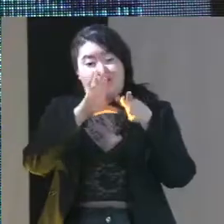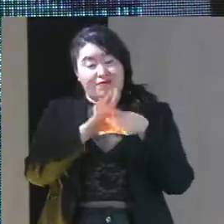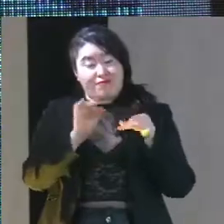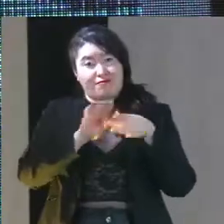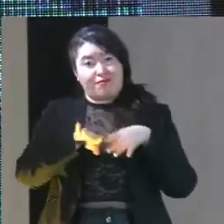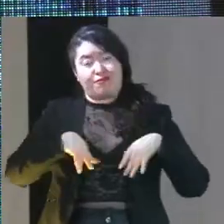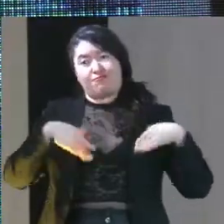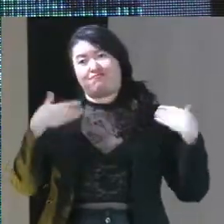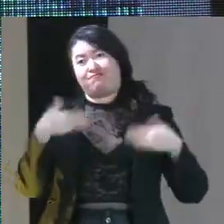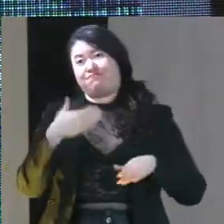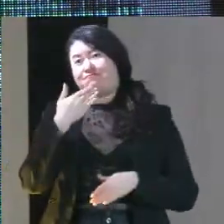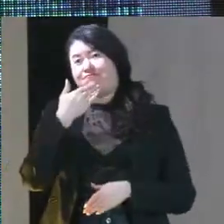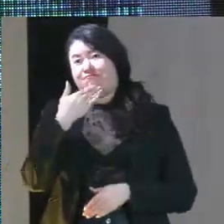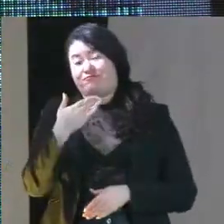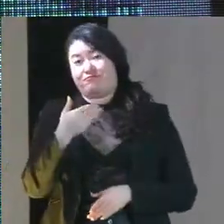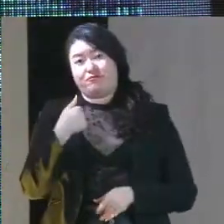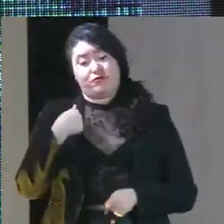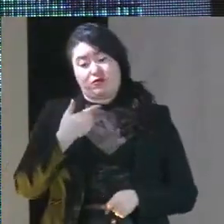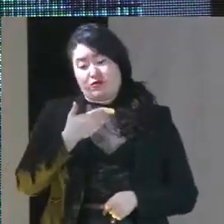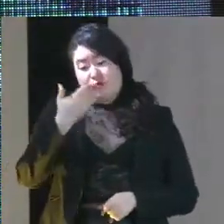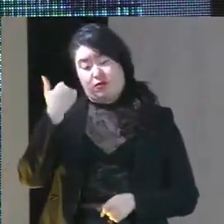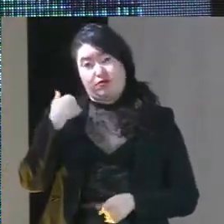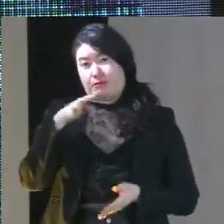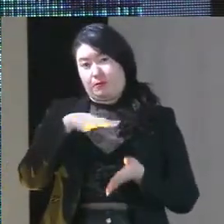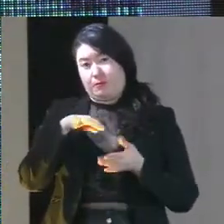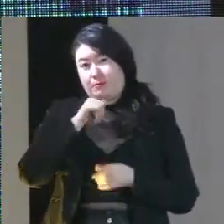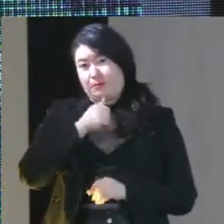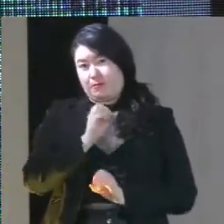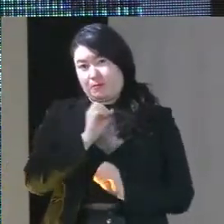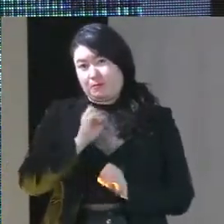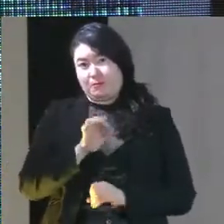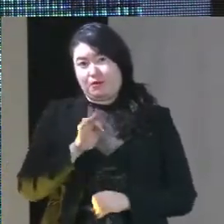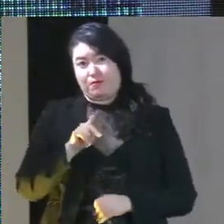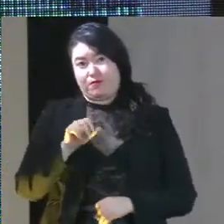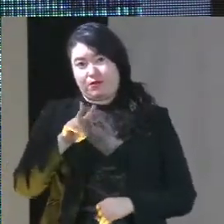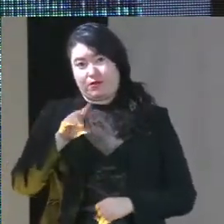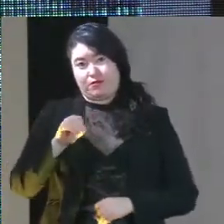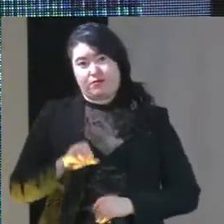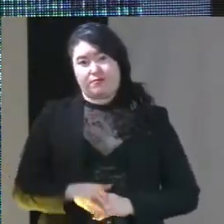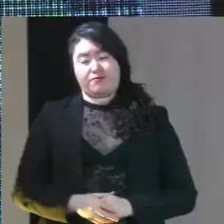más directas. Tampoco había leído Flavio Josefo.